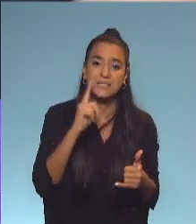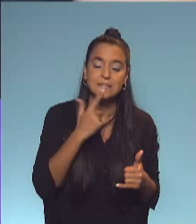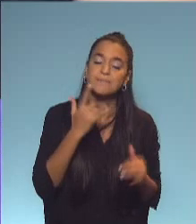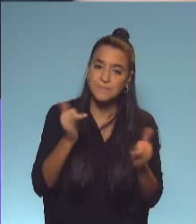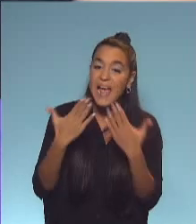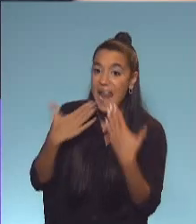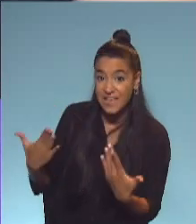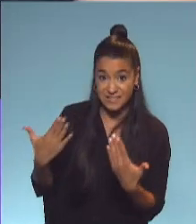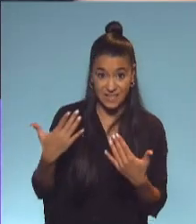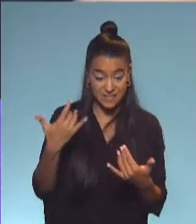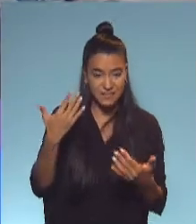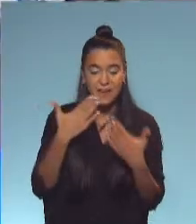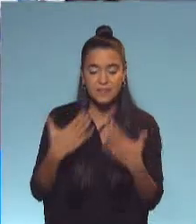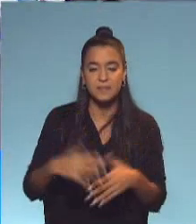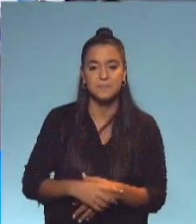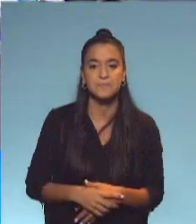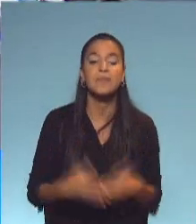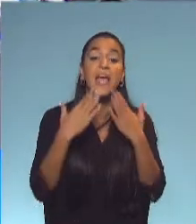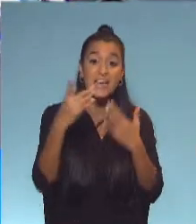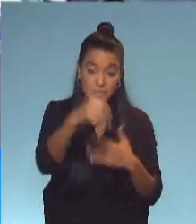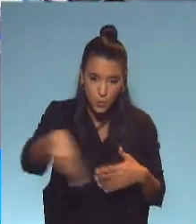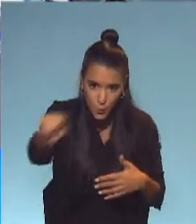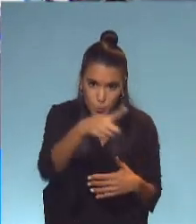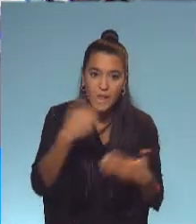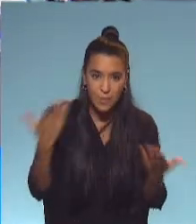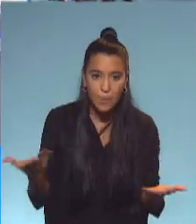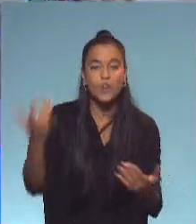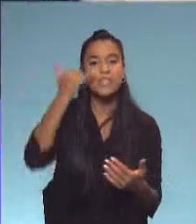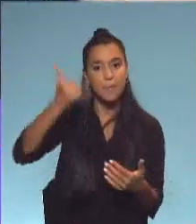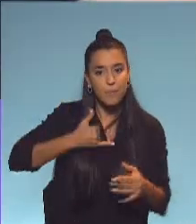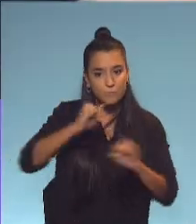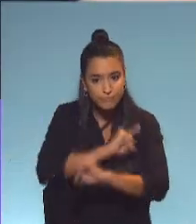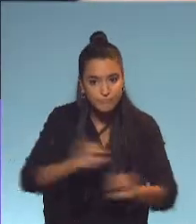este contacto. Gracias a ustedes por llamarme y por difundir el tema.